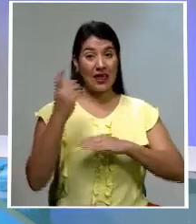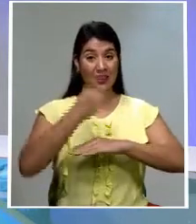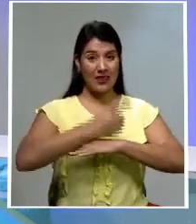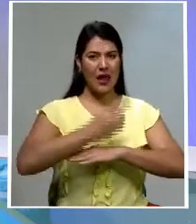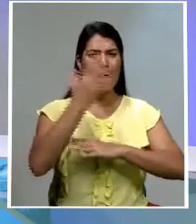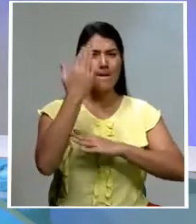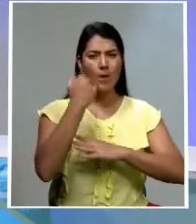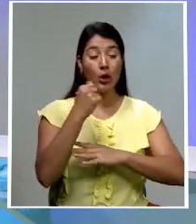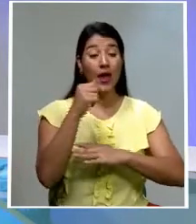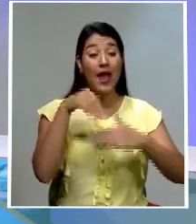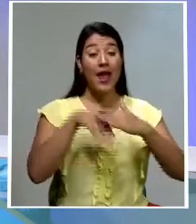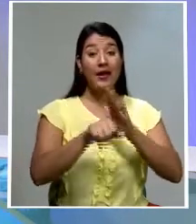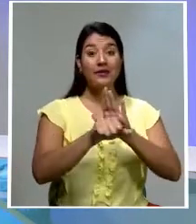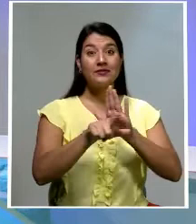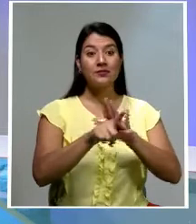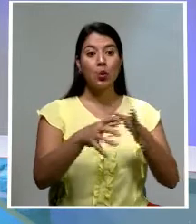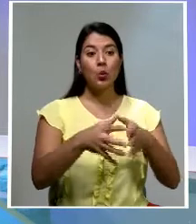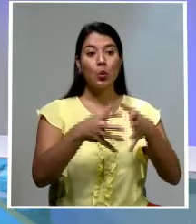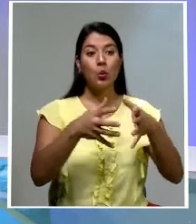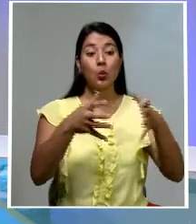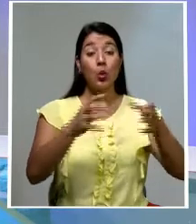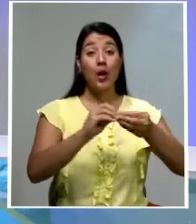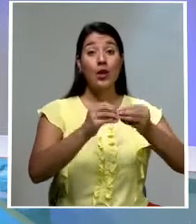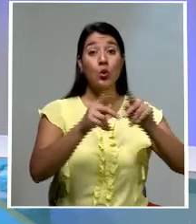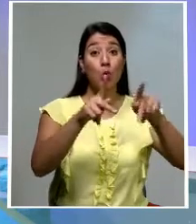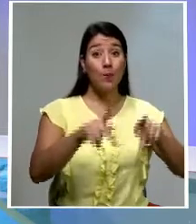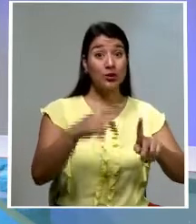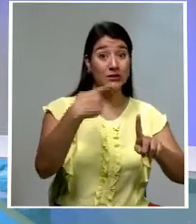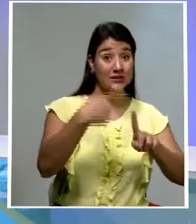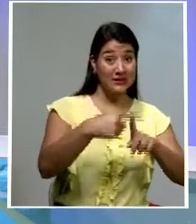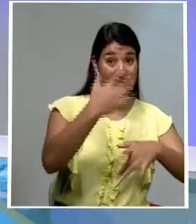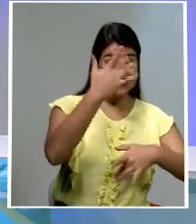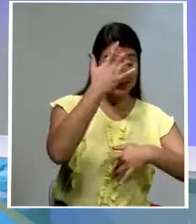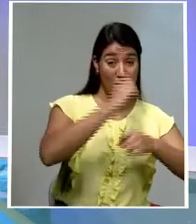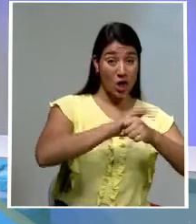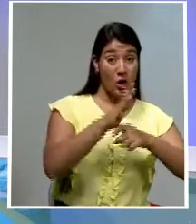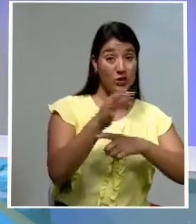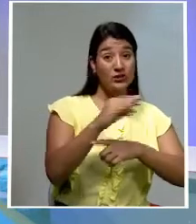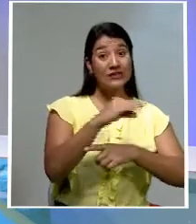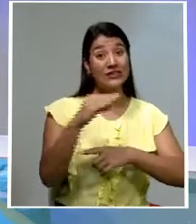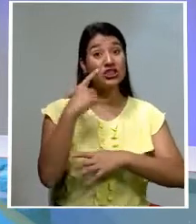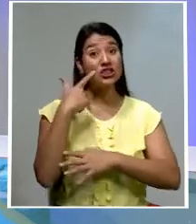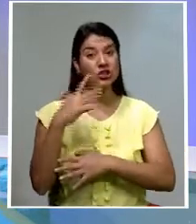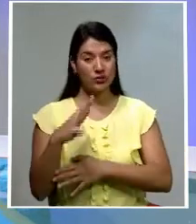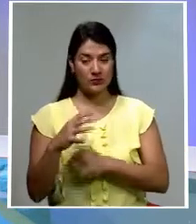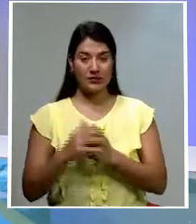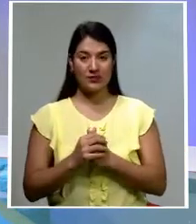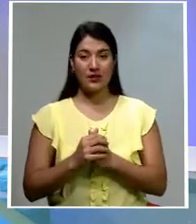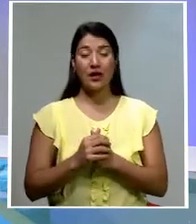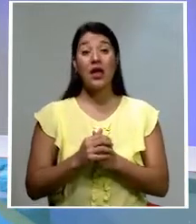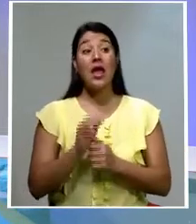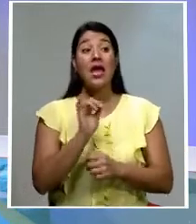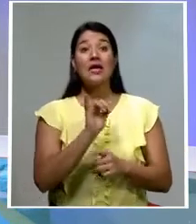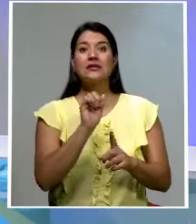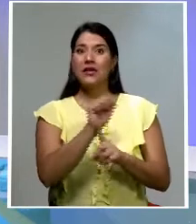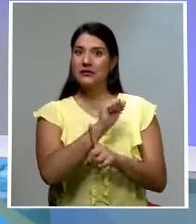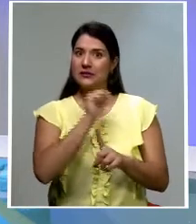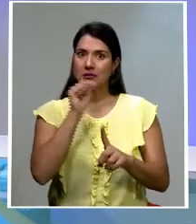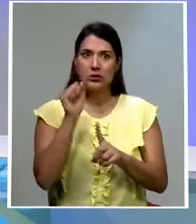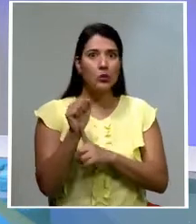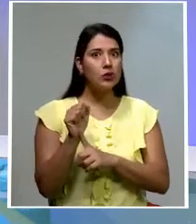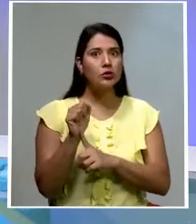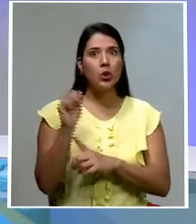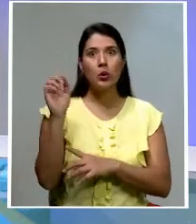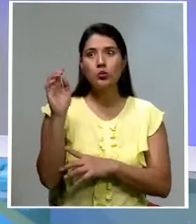casos sospechosos y positivos de COVID-19 en el Congreso. Se trata de una situación